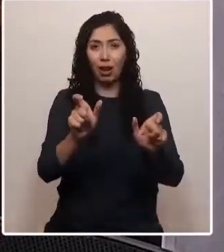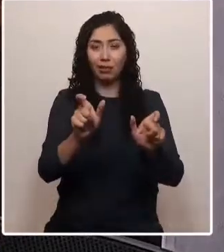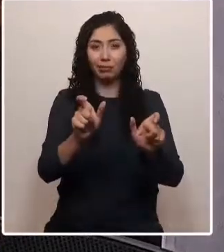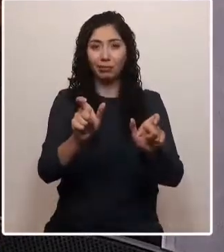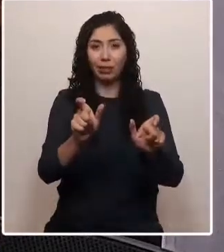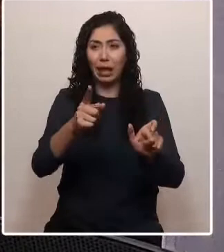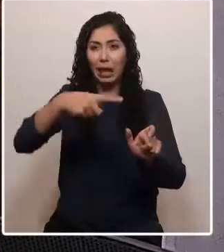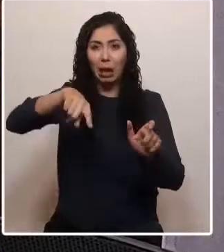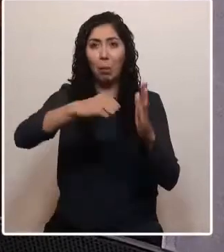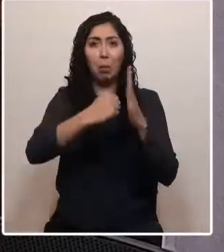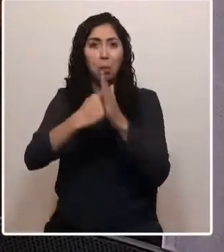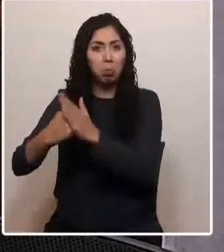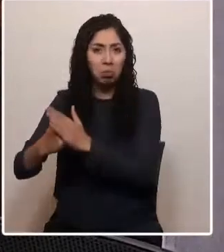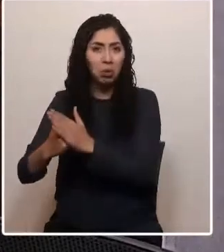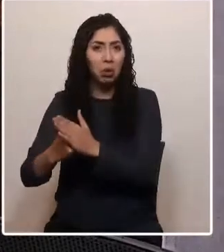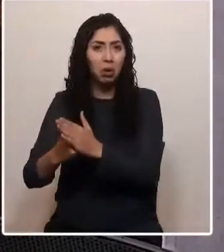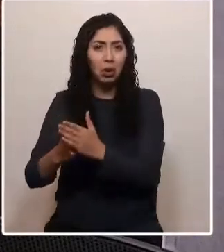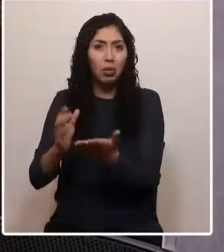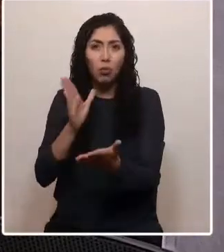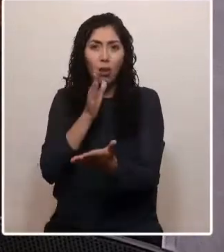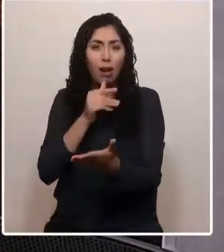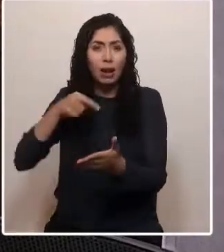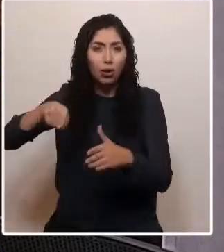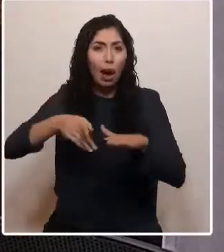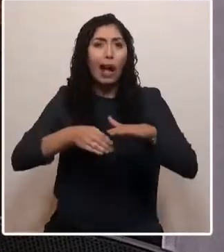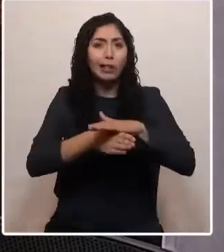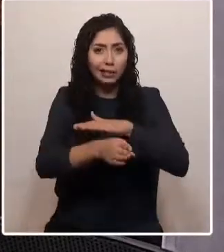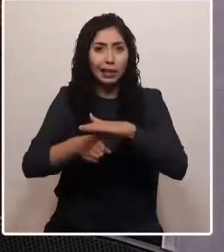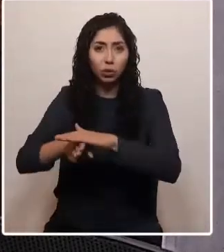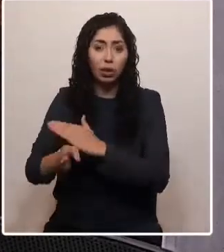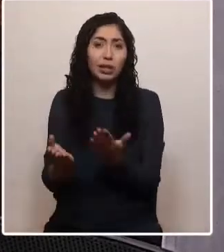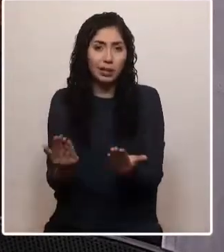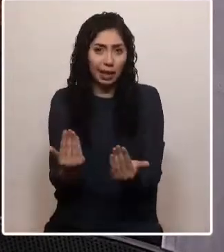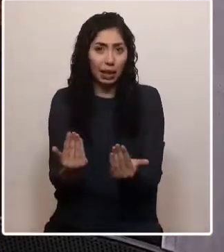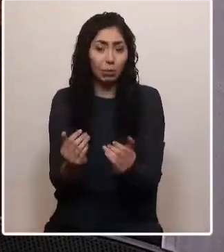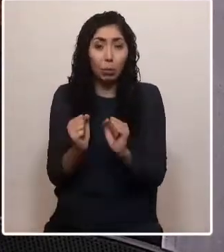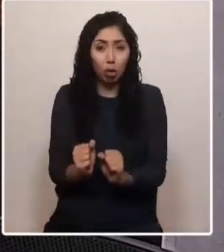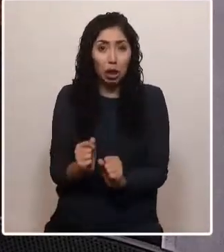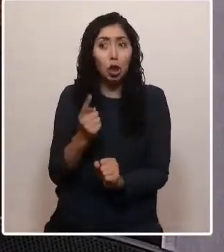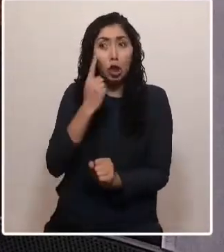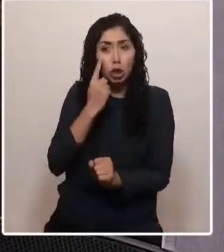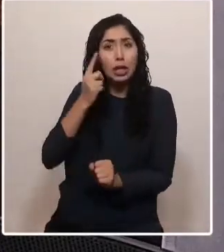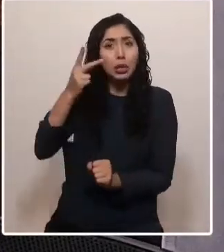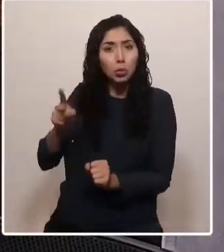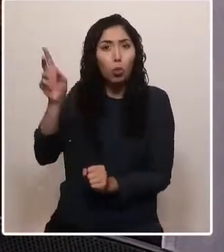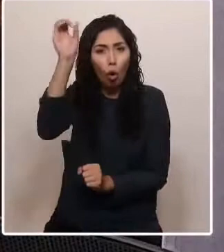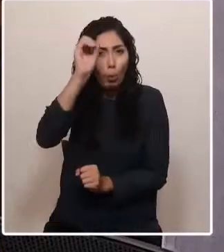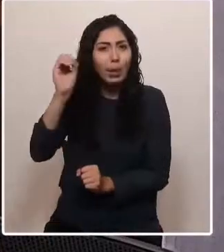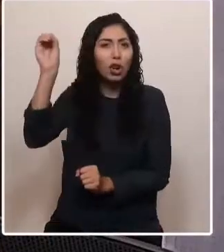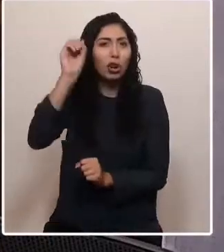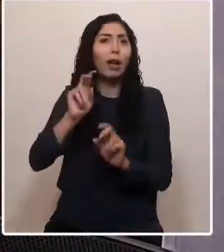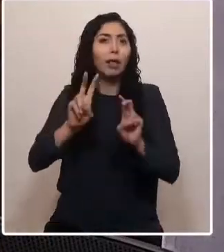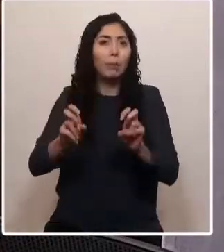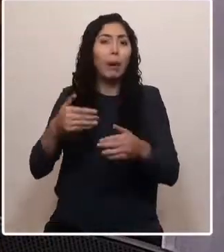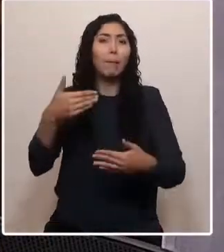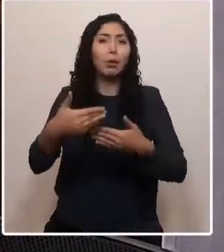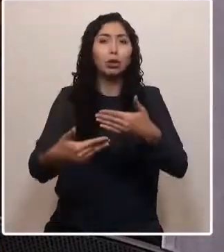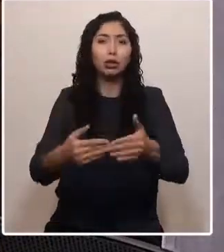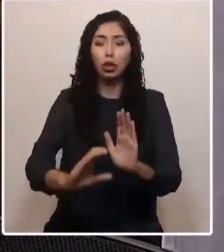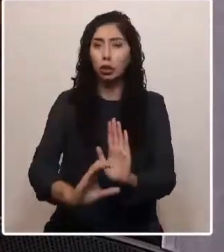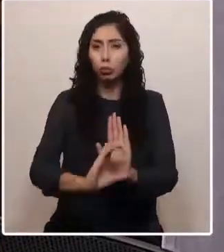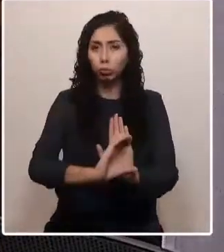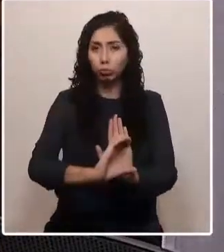invisibilizadas y que no han tenido también el acceso necesario para dar a conocer sus opiniones respecto al proceso constituyente. Gracias.